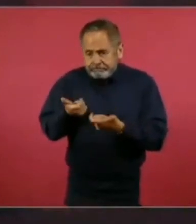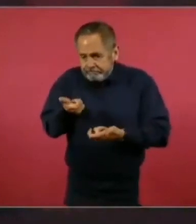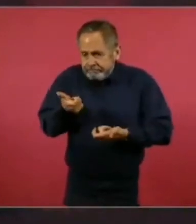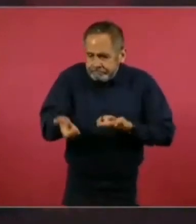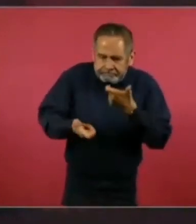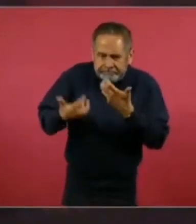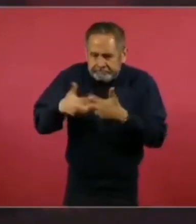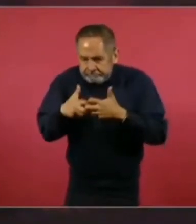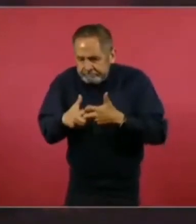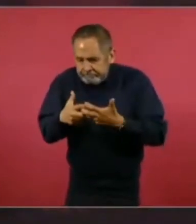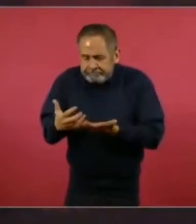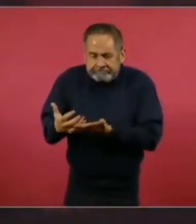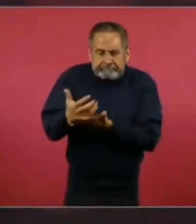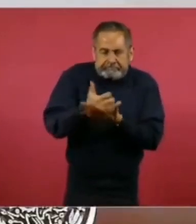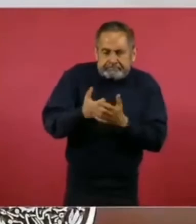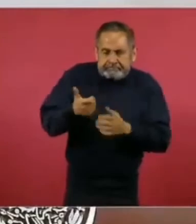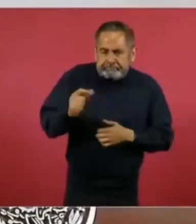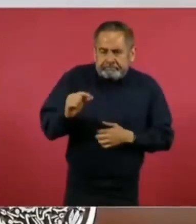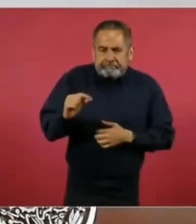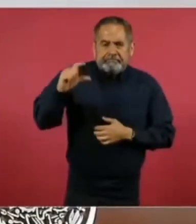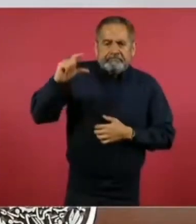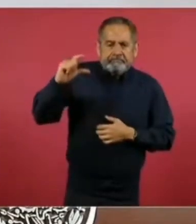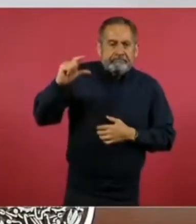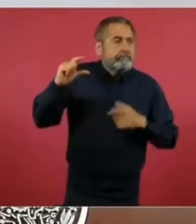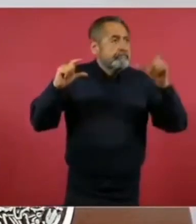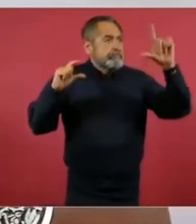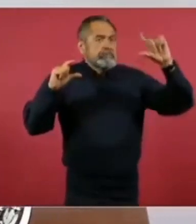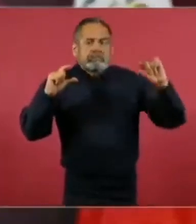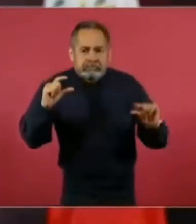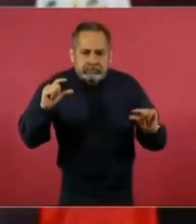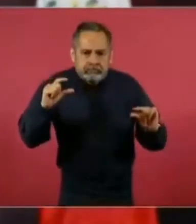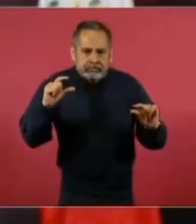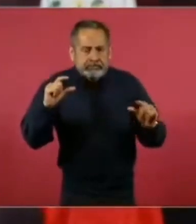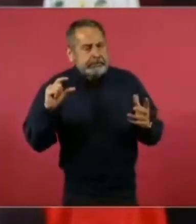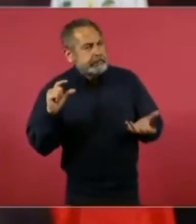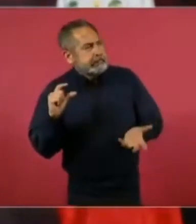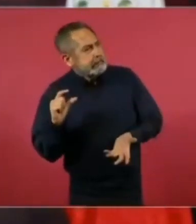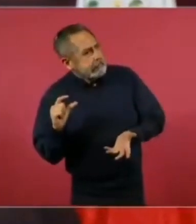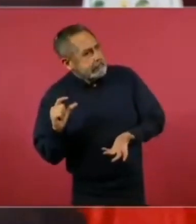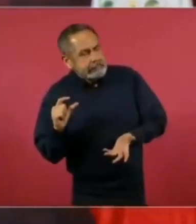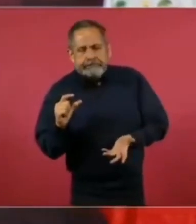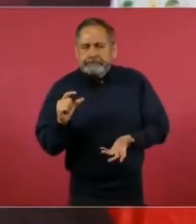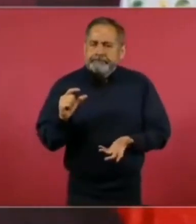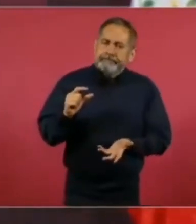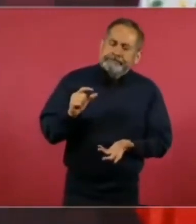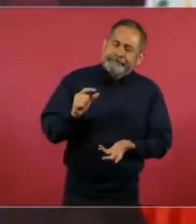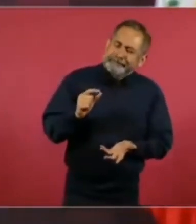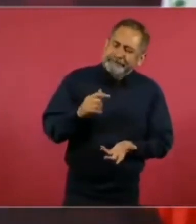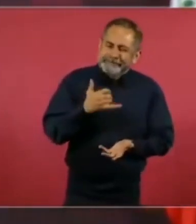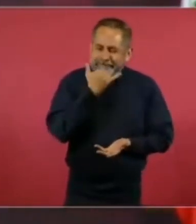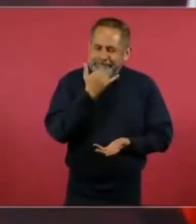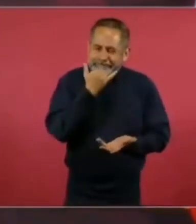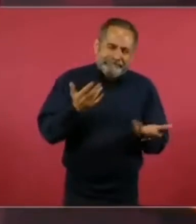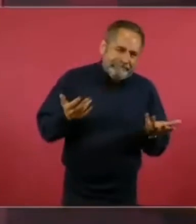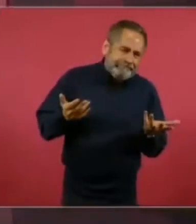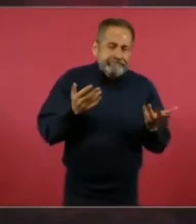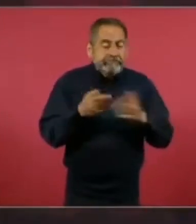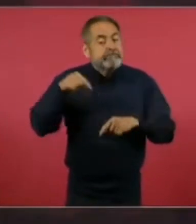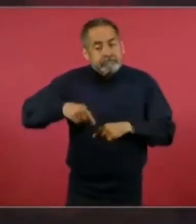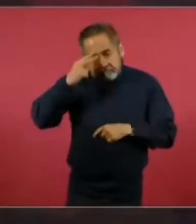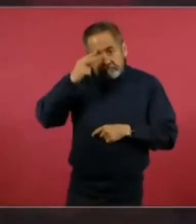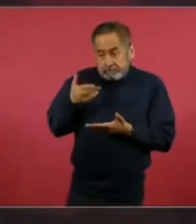que reciben muy poco. Es hasta ahora que hay precios de garantía, que se entregan de